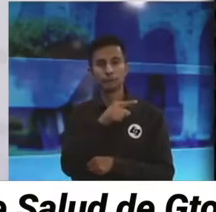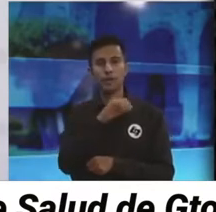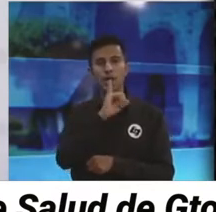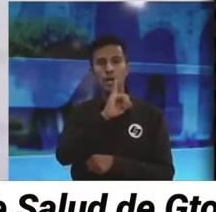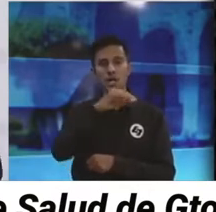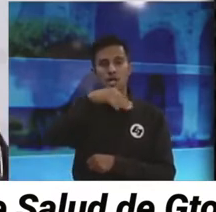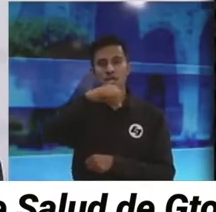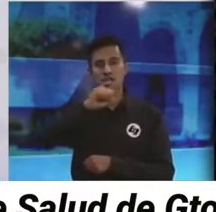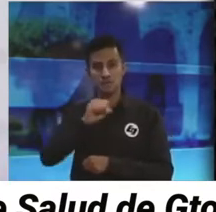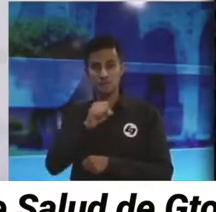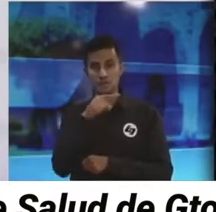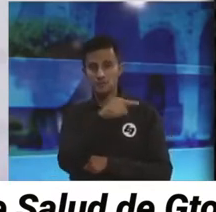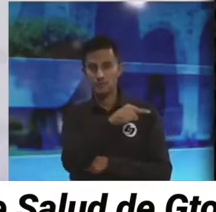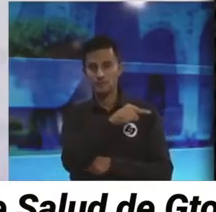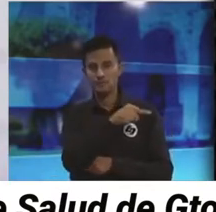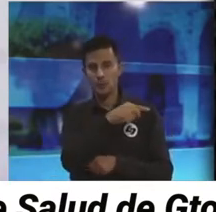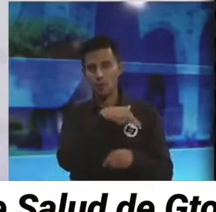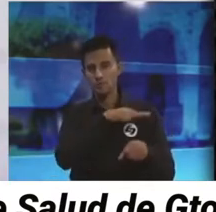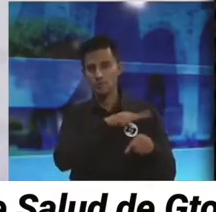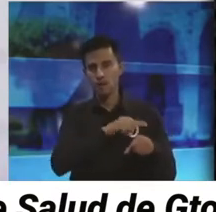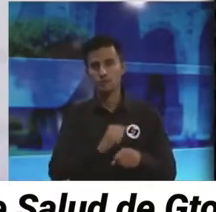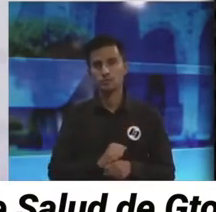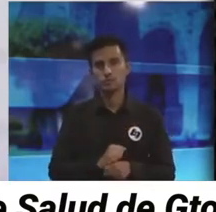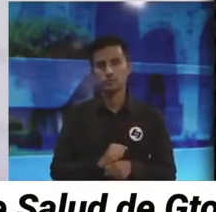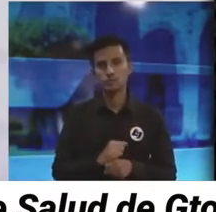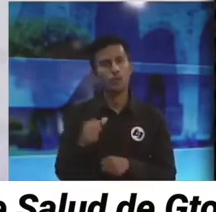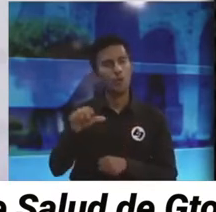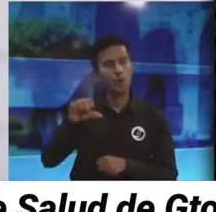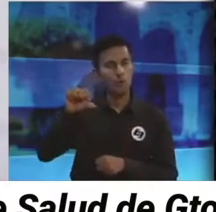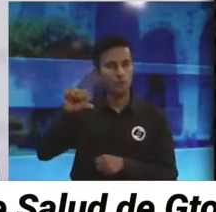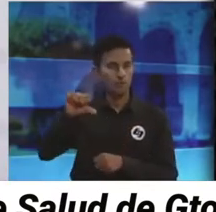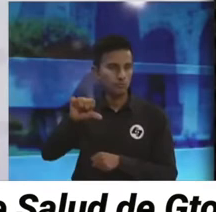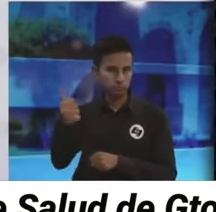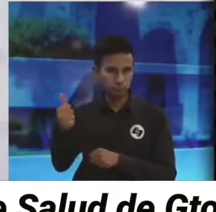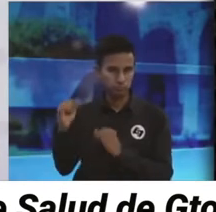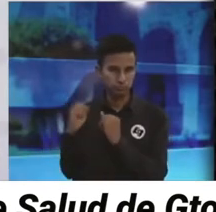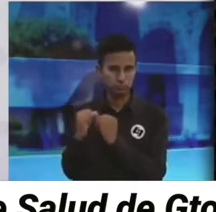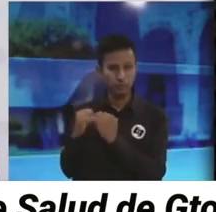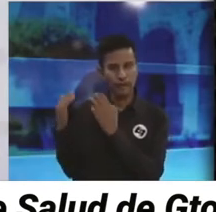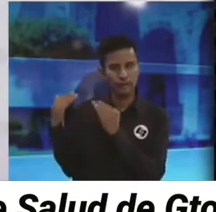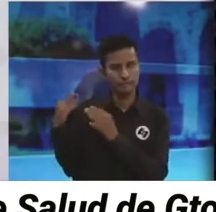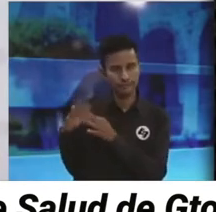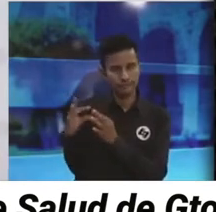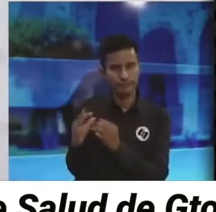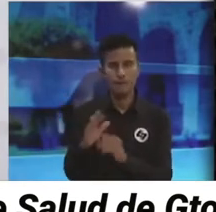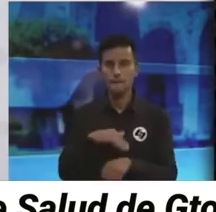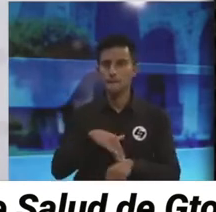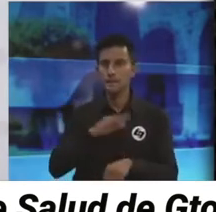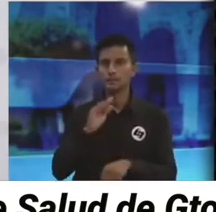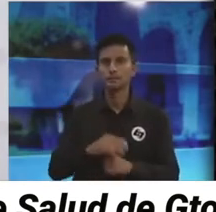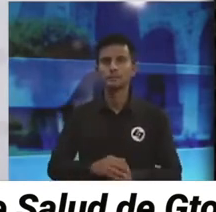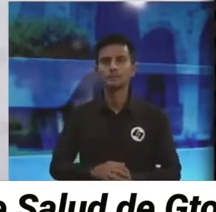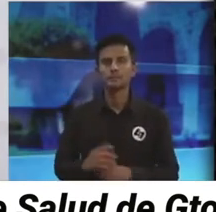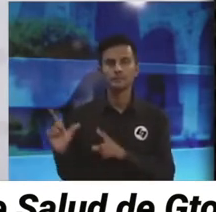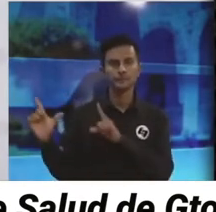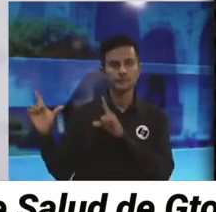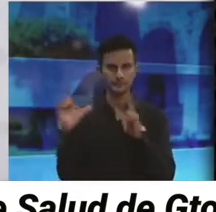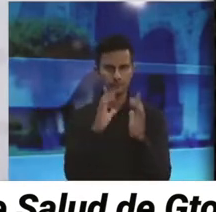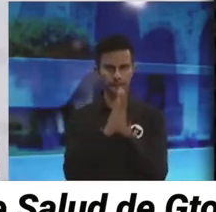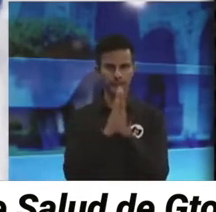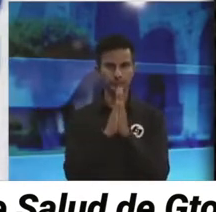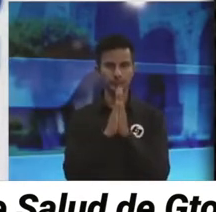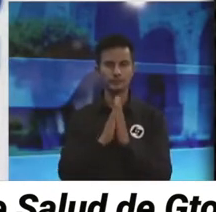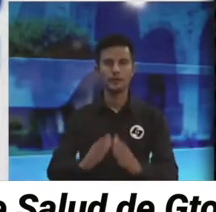sustento, pero insistió en que deben llevar su alcohol en gel, cubrebocas y sobre todo hacer mucha conciencia del riesgo